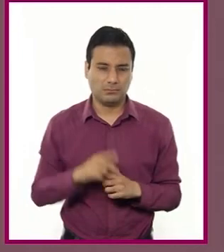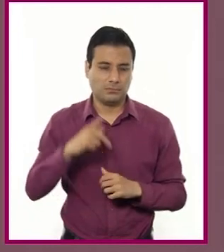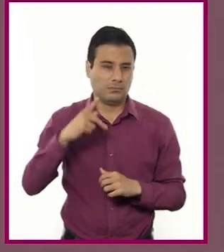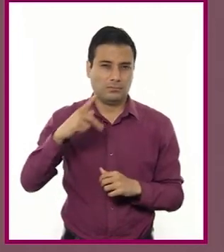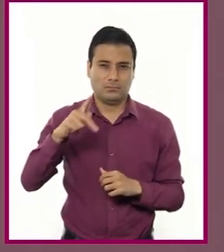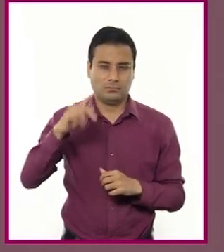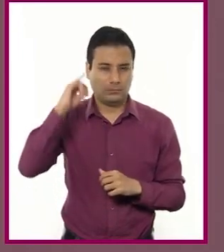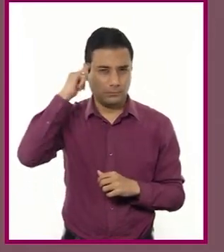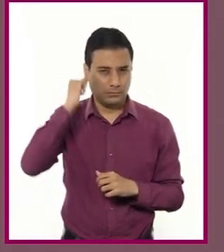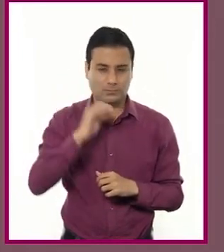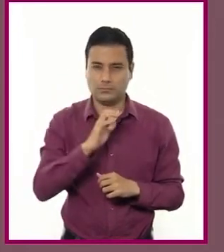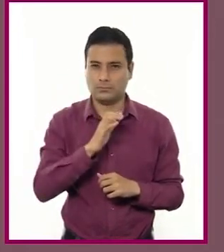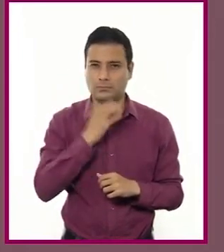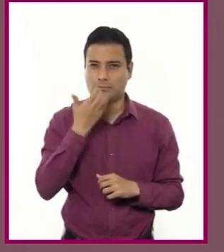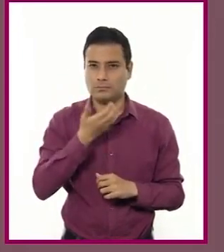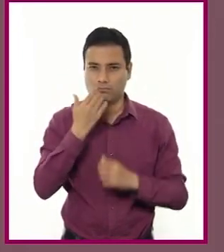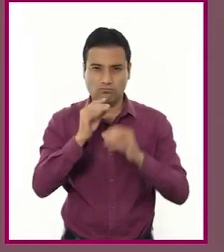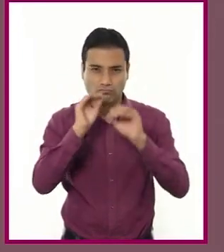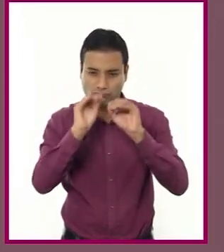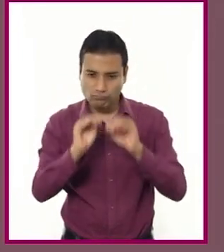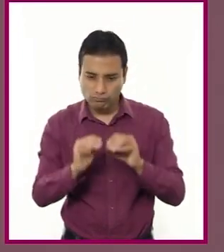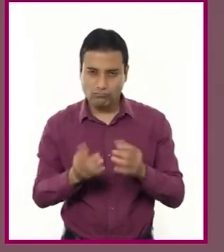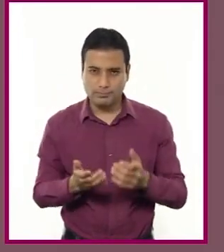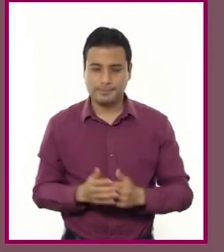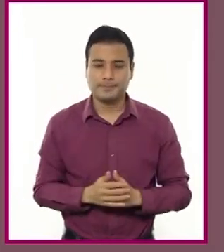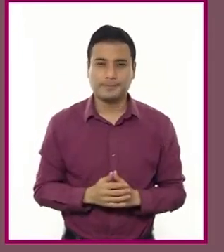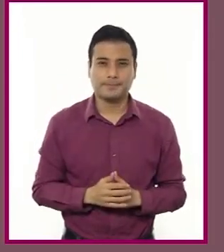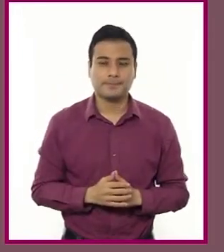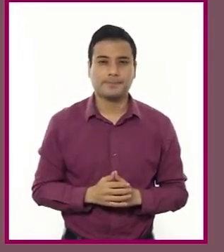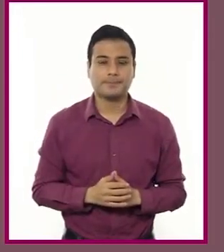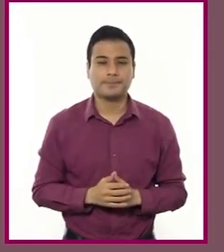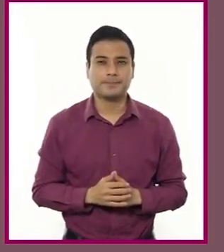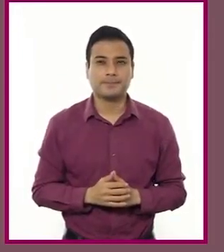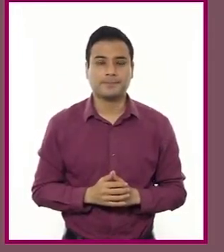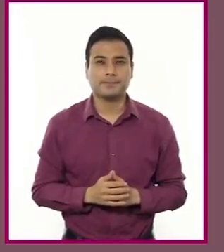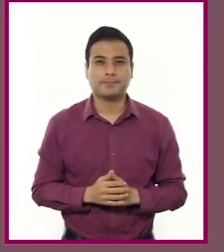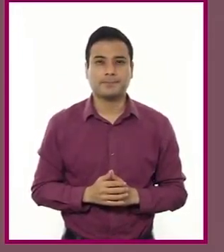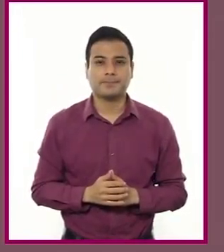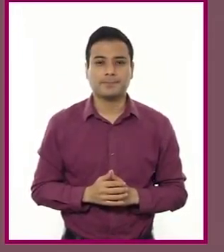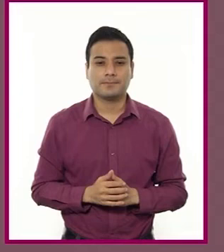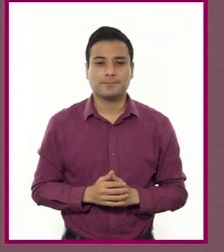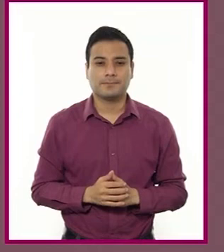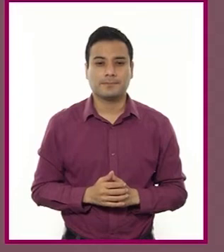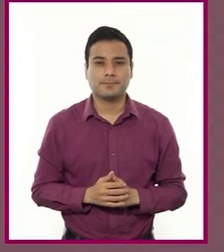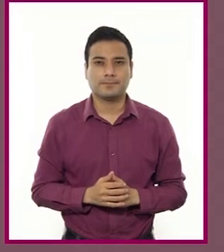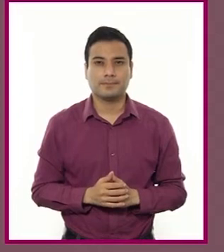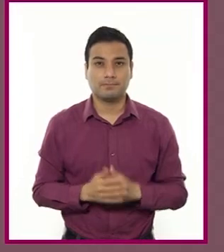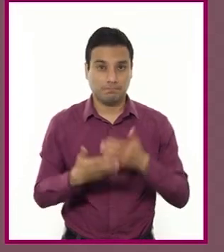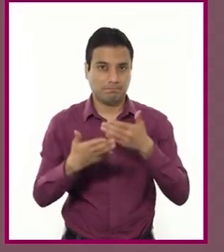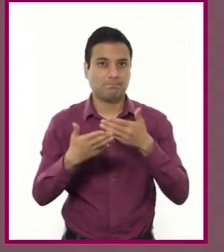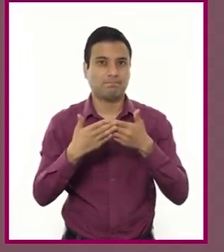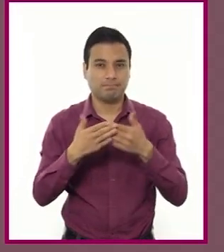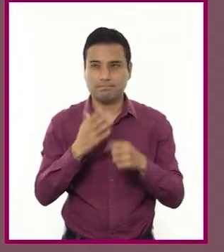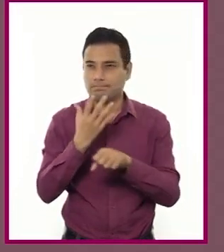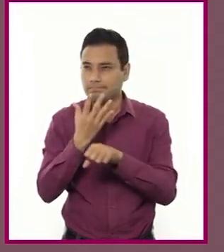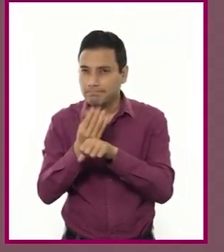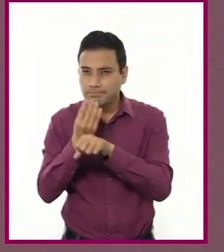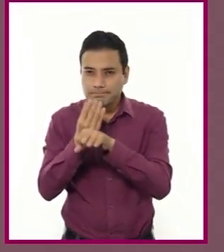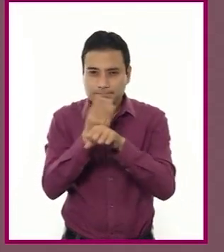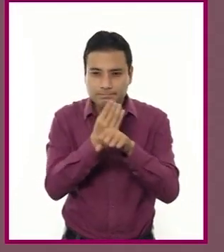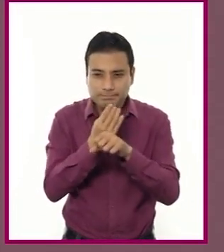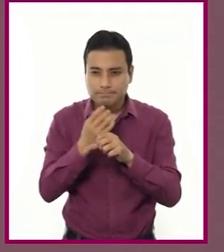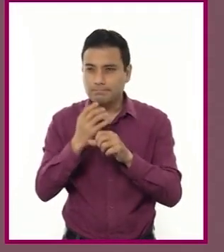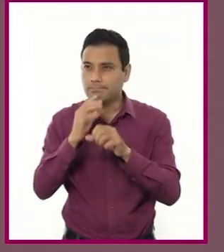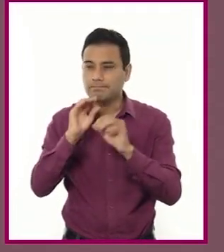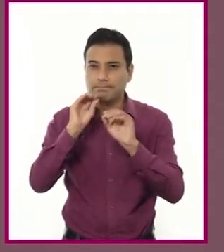de las técnicas europeas enseñadas aquí después de la conquista. El plan maestro proseguirá con la realización de un estudio de